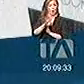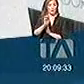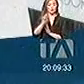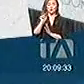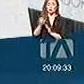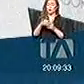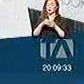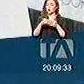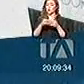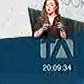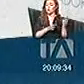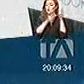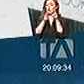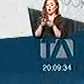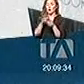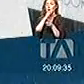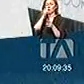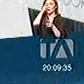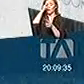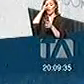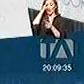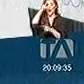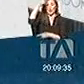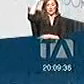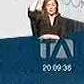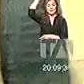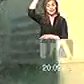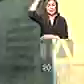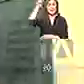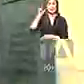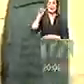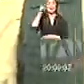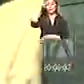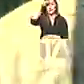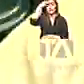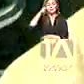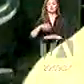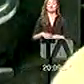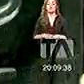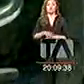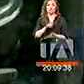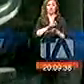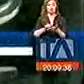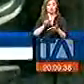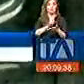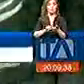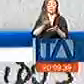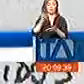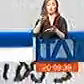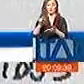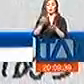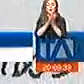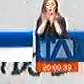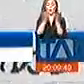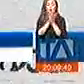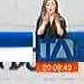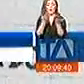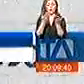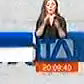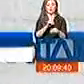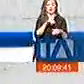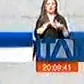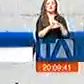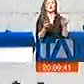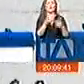le regaló a Rafael Correa, el rey de Arabia Saudita. Son parte de los apuntes de Pamela Martínez en su cuaderno que fue